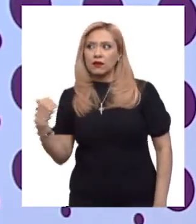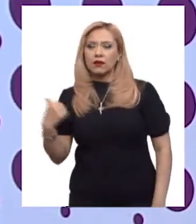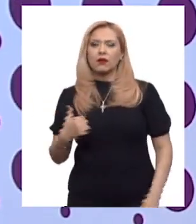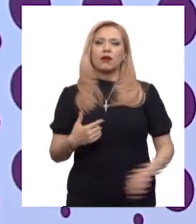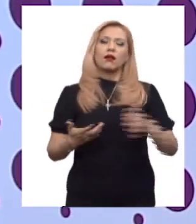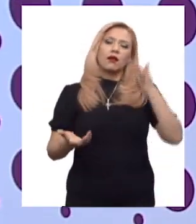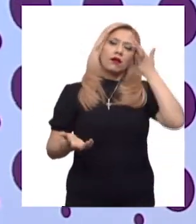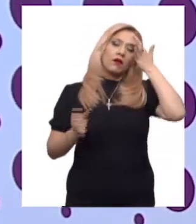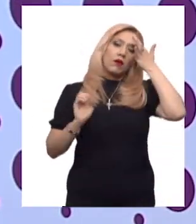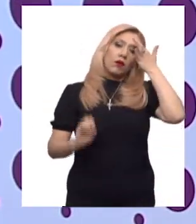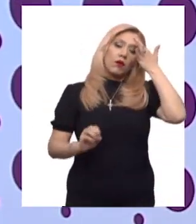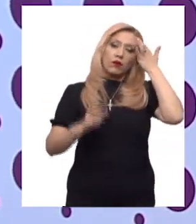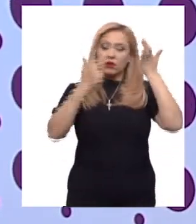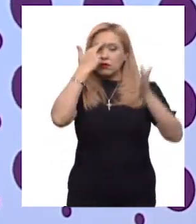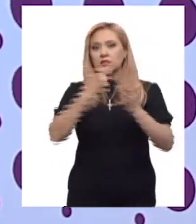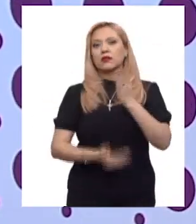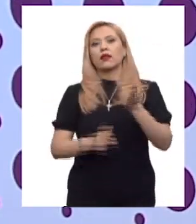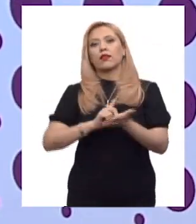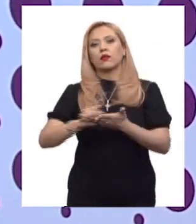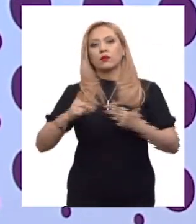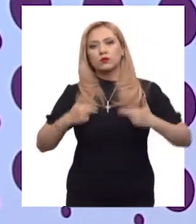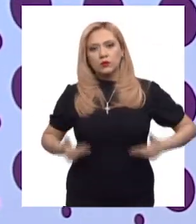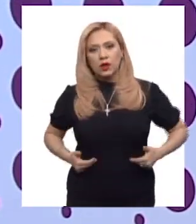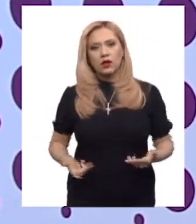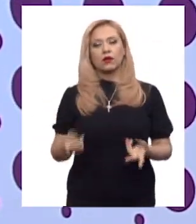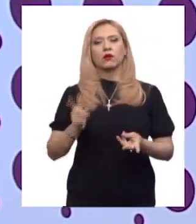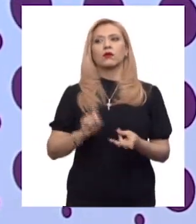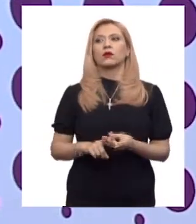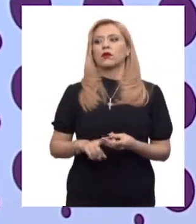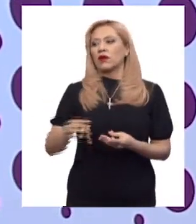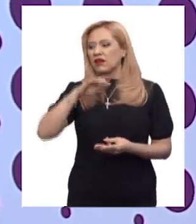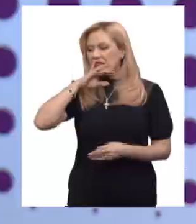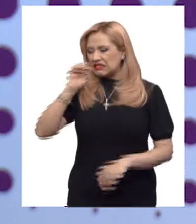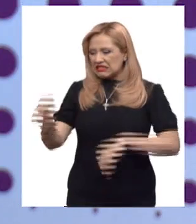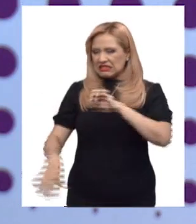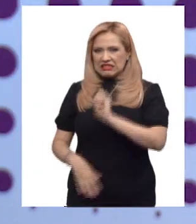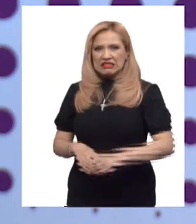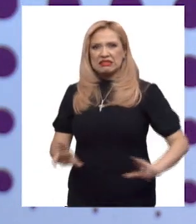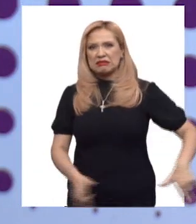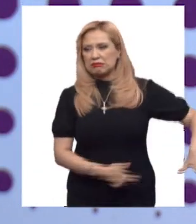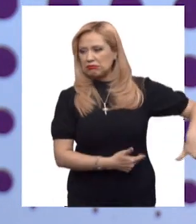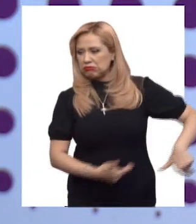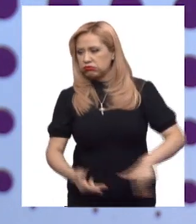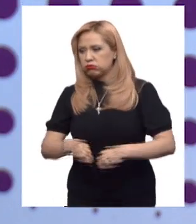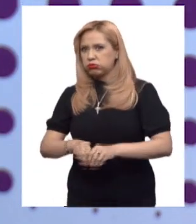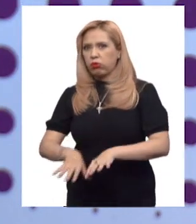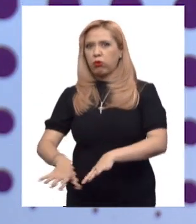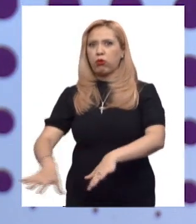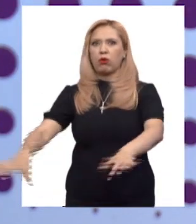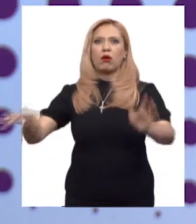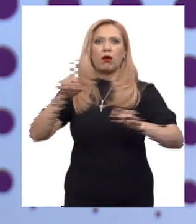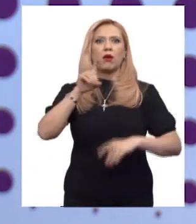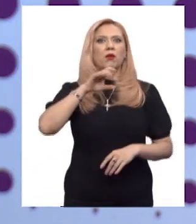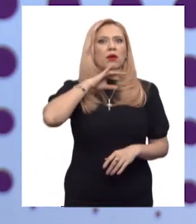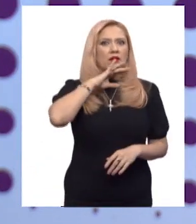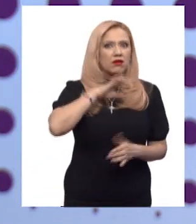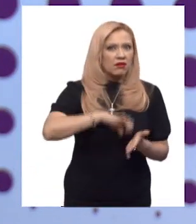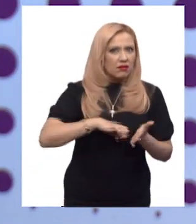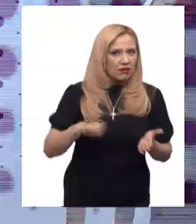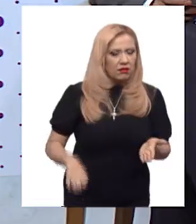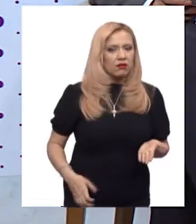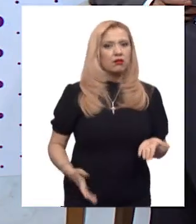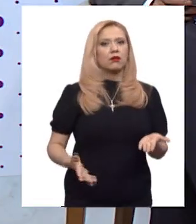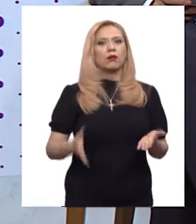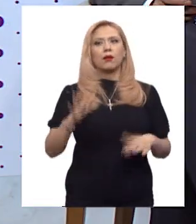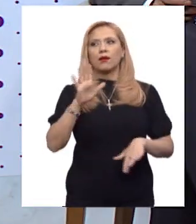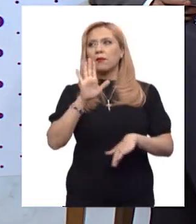por violaciones medioambientales, que considere la posibilidad de canales amplios y sencillos, porque tal